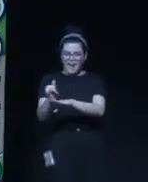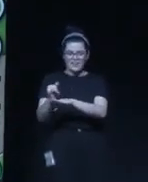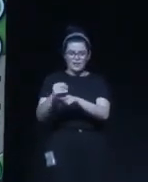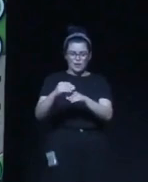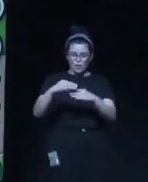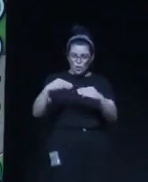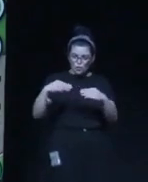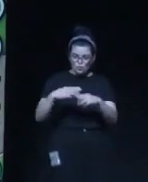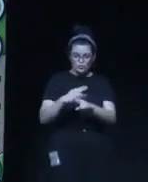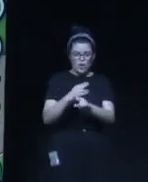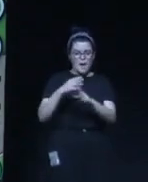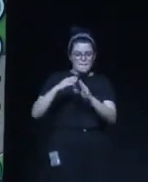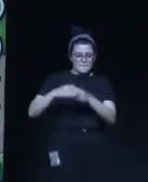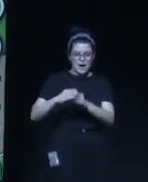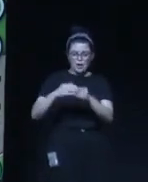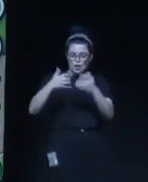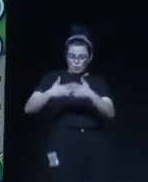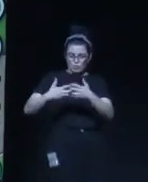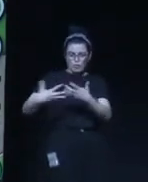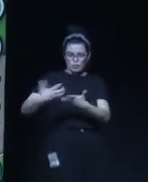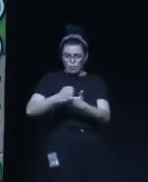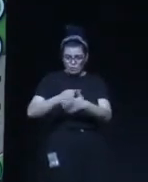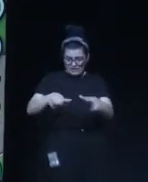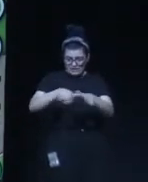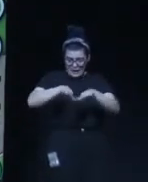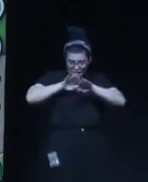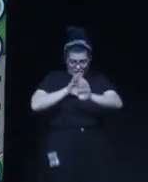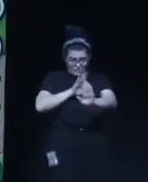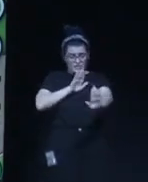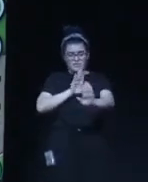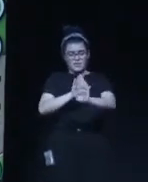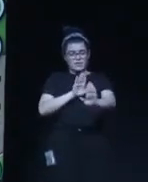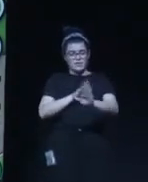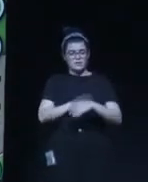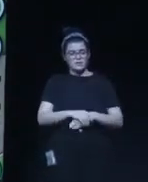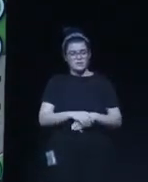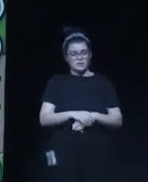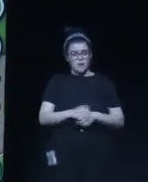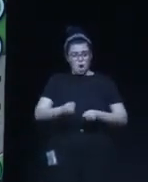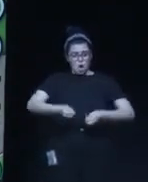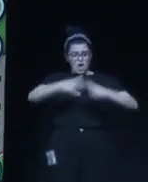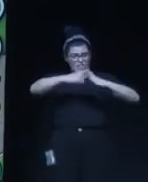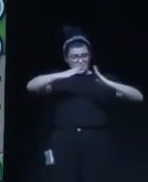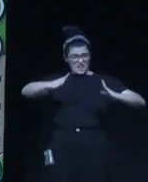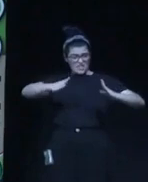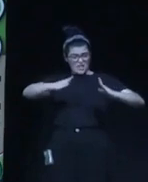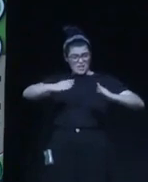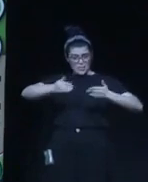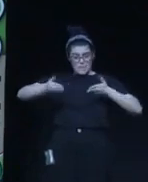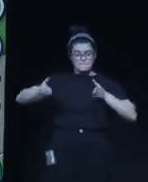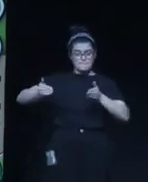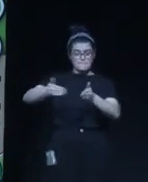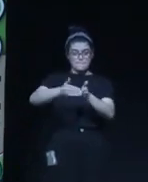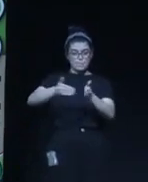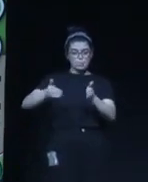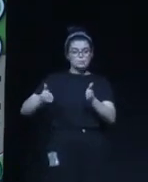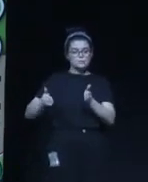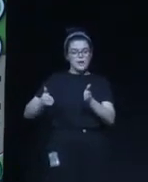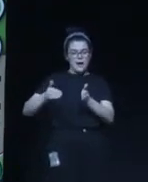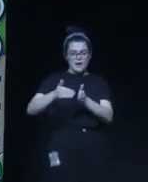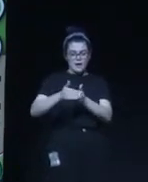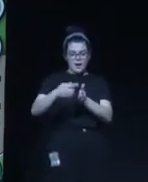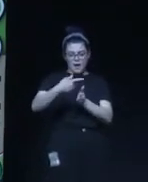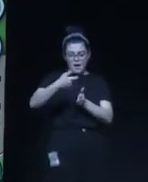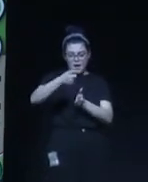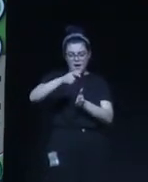las industrias que están montándoles justo delante de los grandes chales de Punta Galea. Si es que la